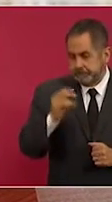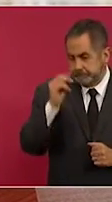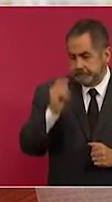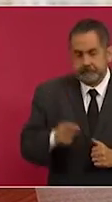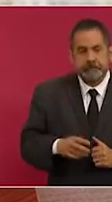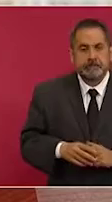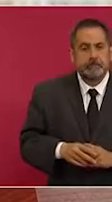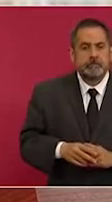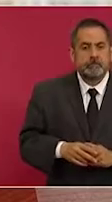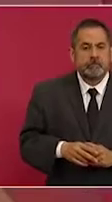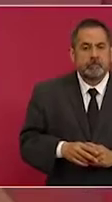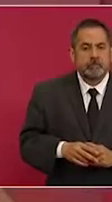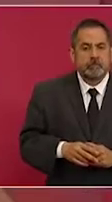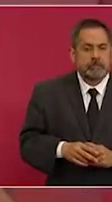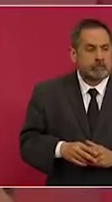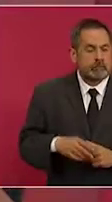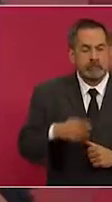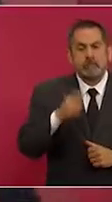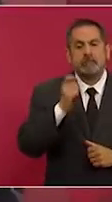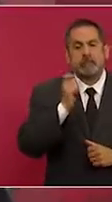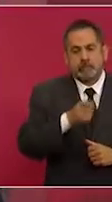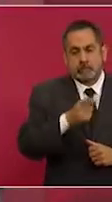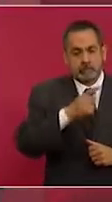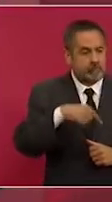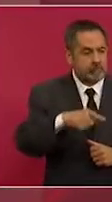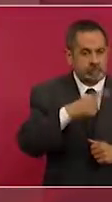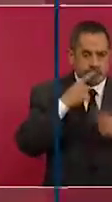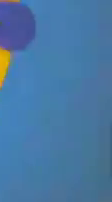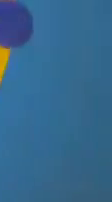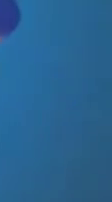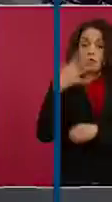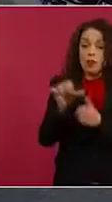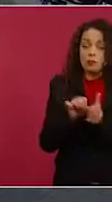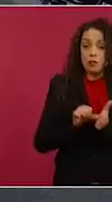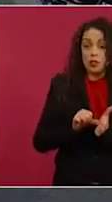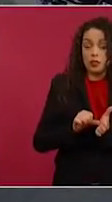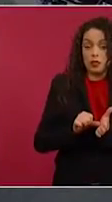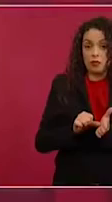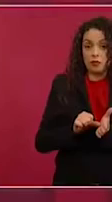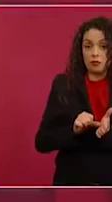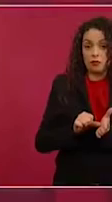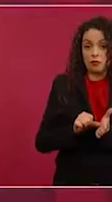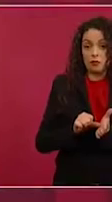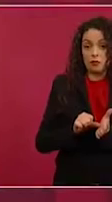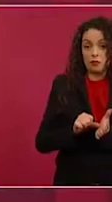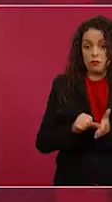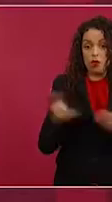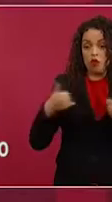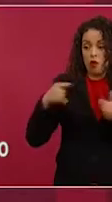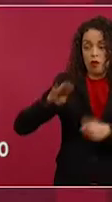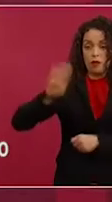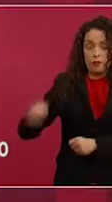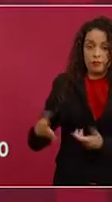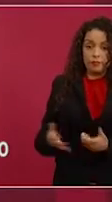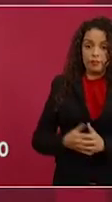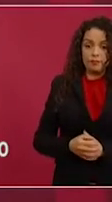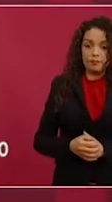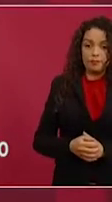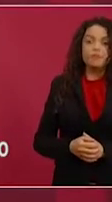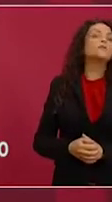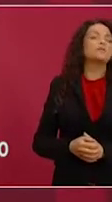López Obrador instruyó a Gobernación a intervenir en el caso. Y le vamos a pedir a Adán